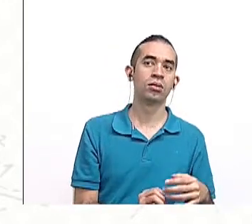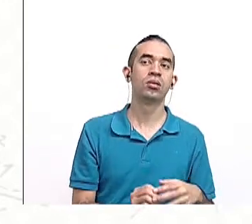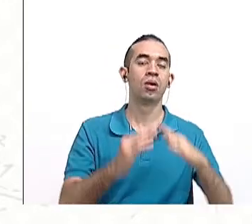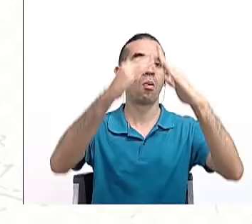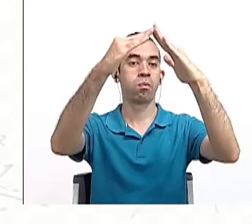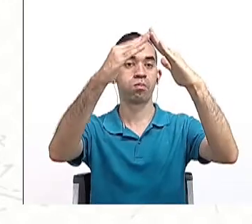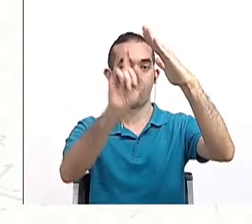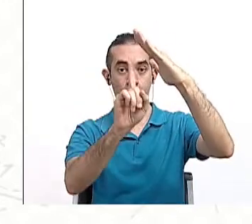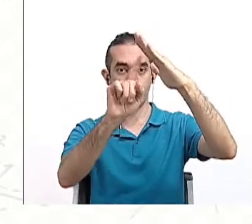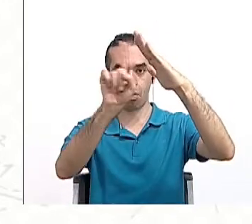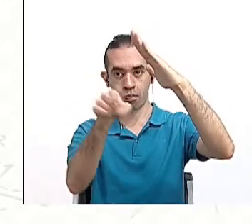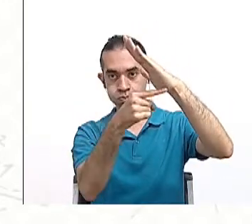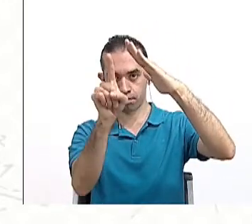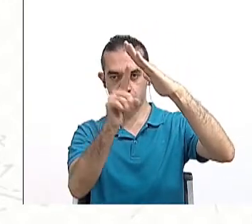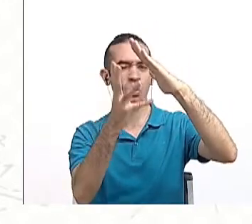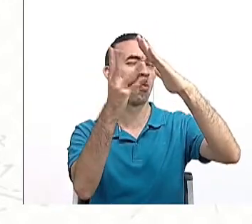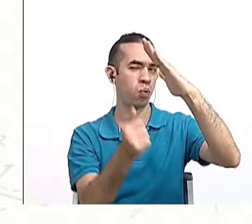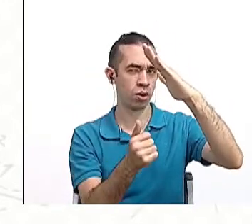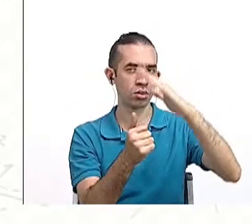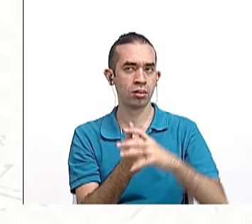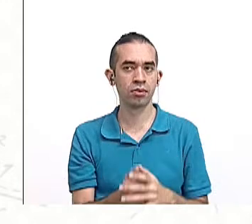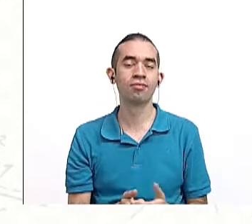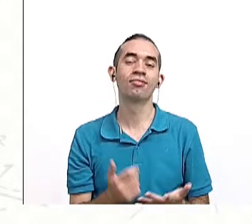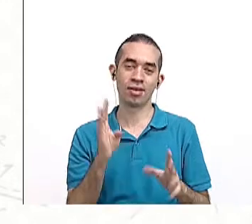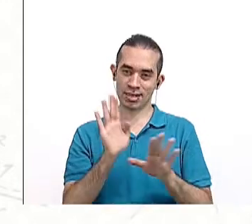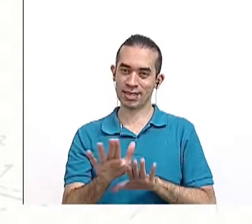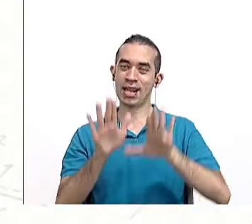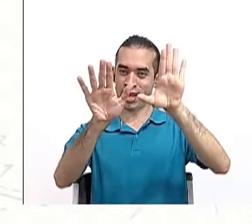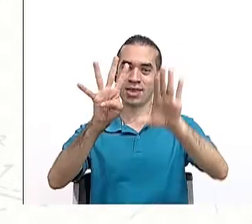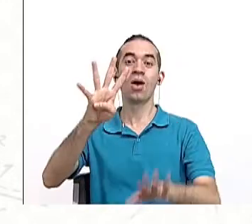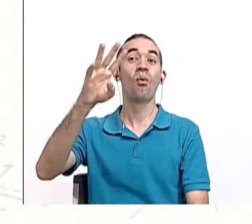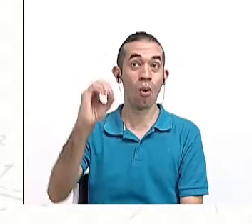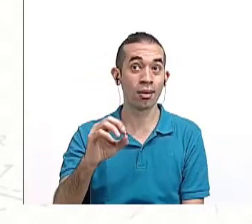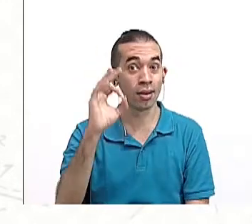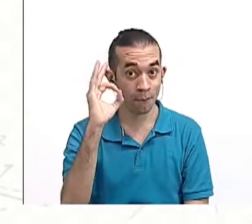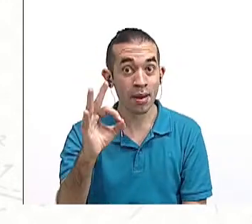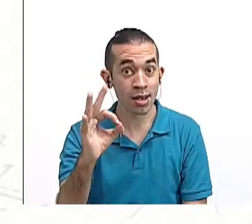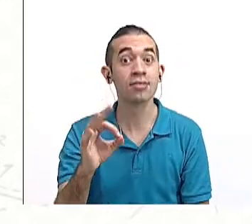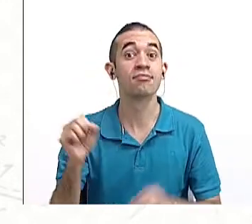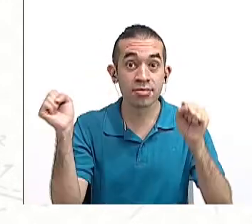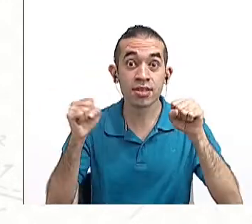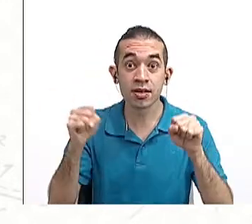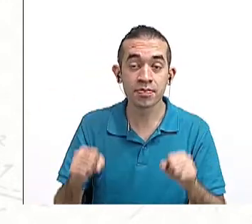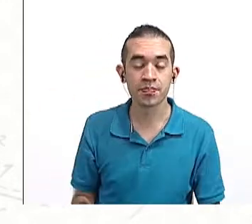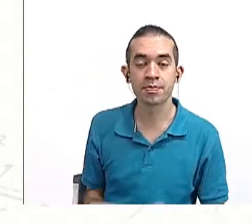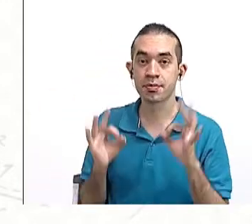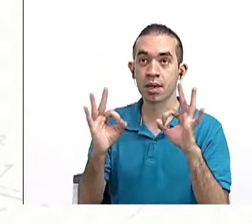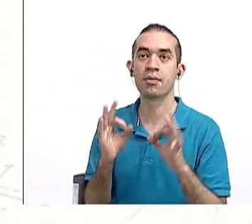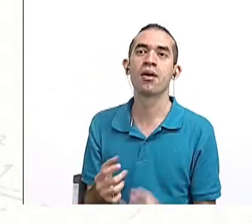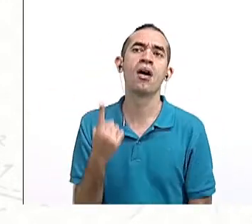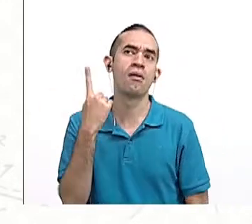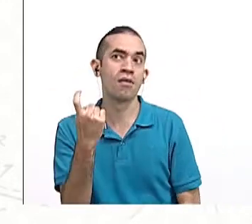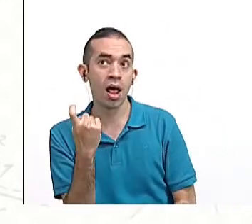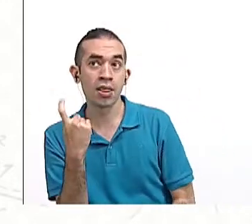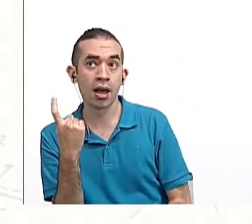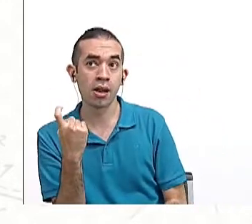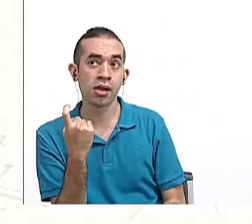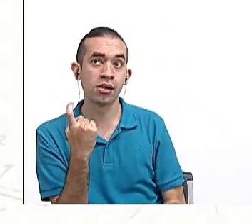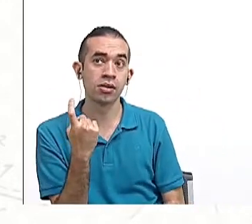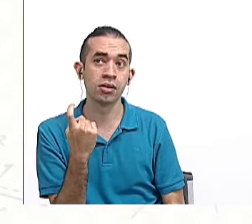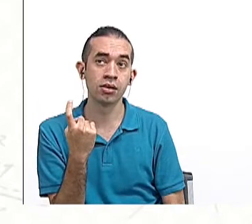1 excelente es 40 vamos bien sí bueno ahora me falta determinar lo que